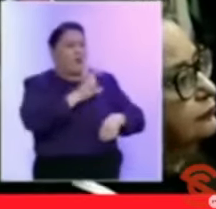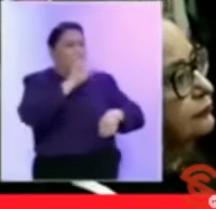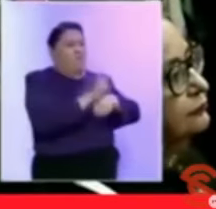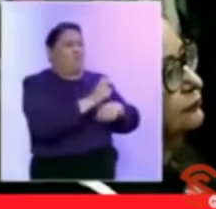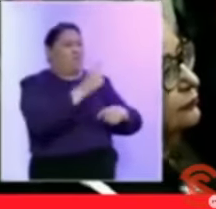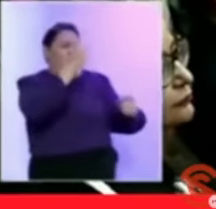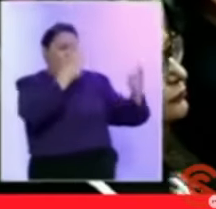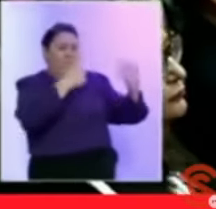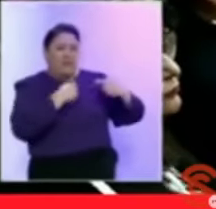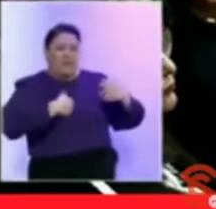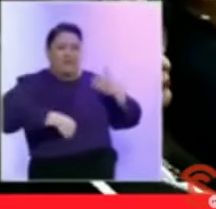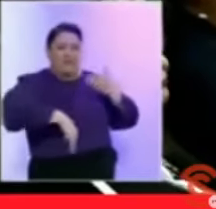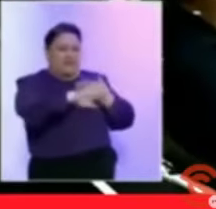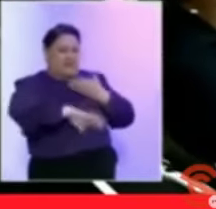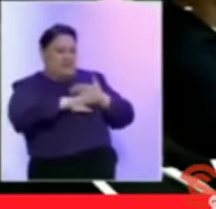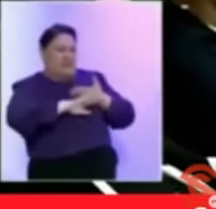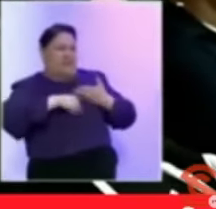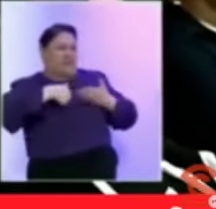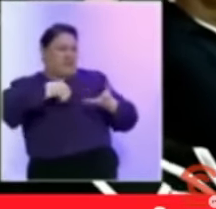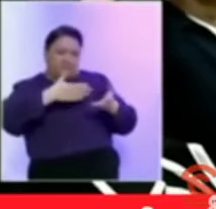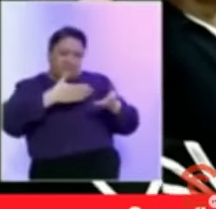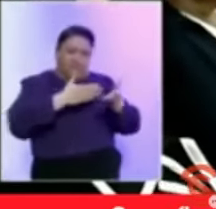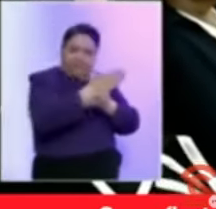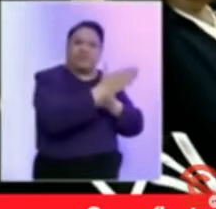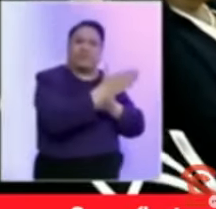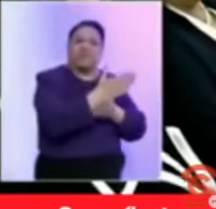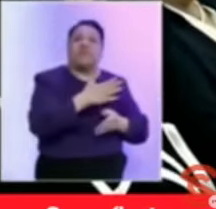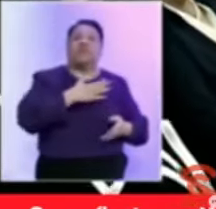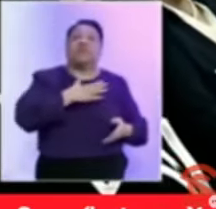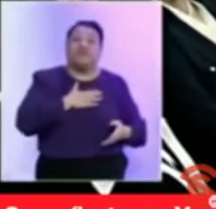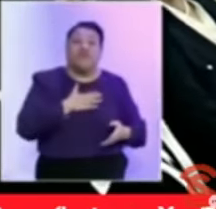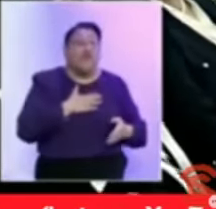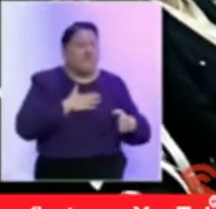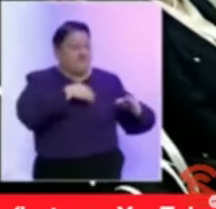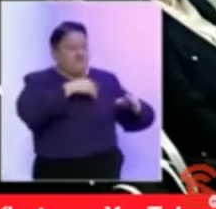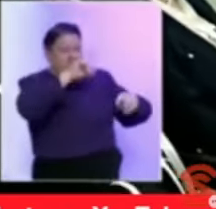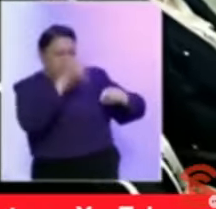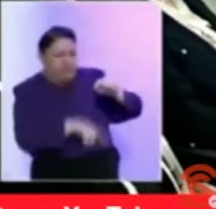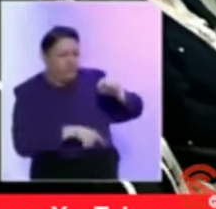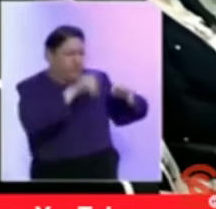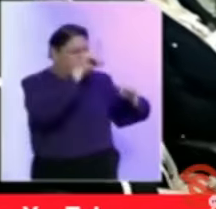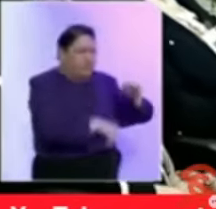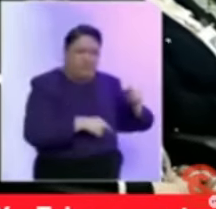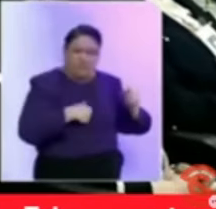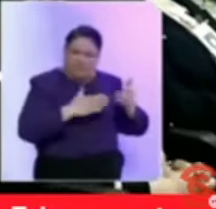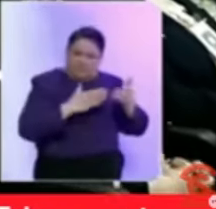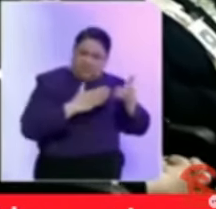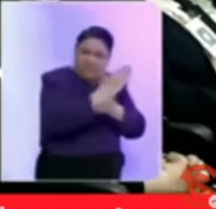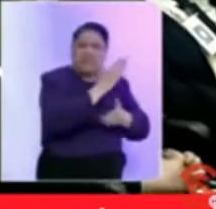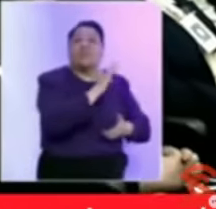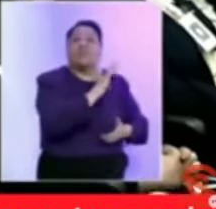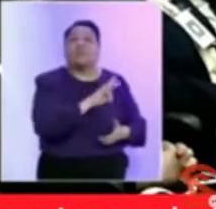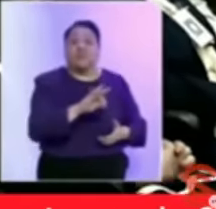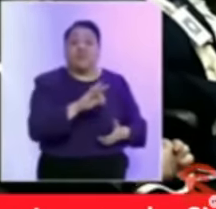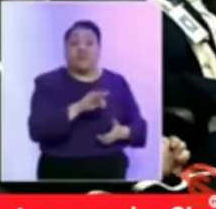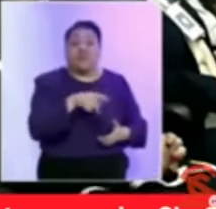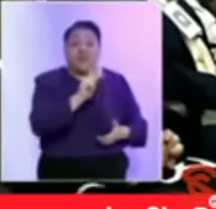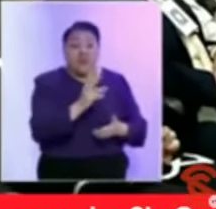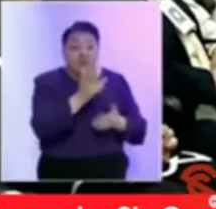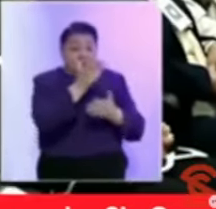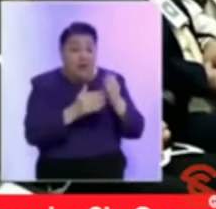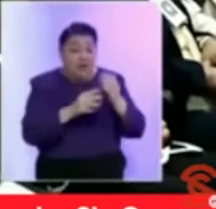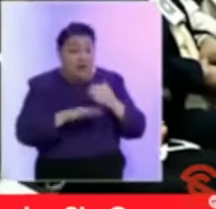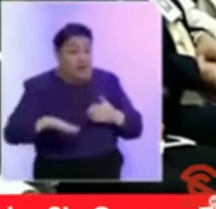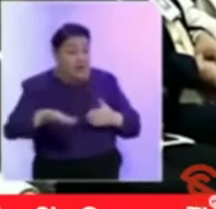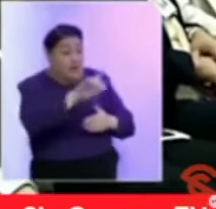en una época muy difícil logré derrumbar muchas barreras que aún hoy día